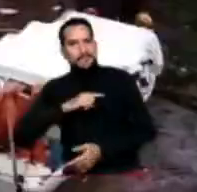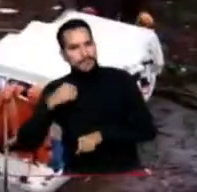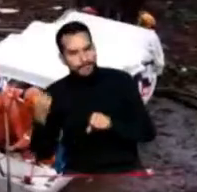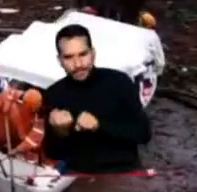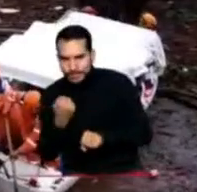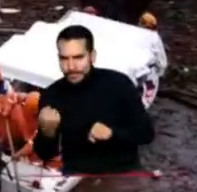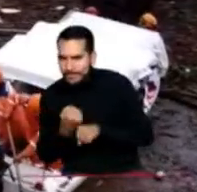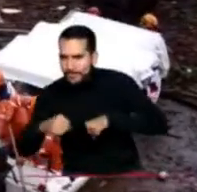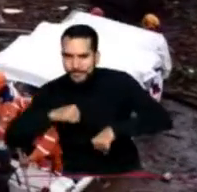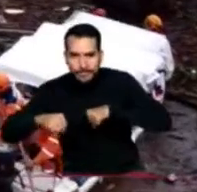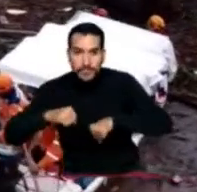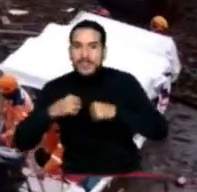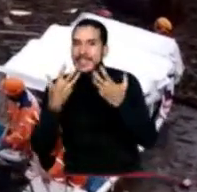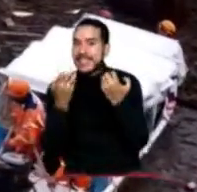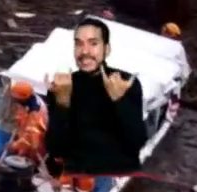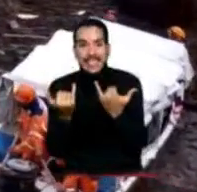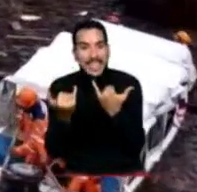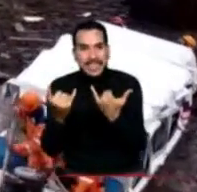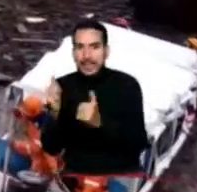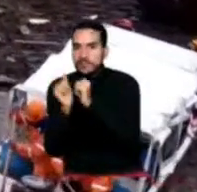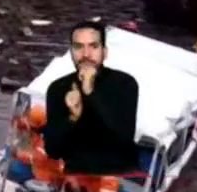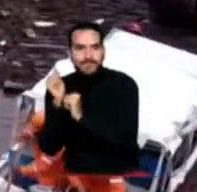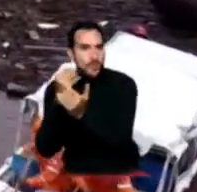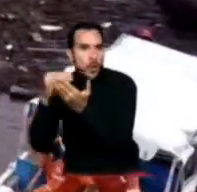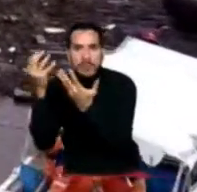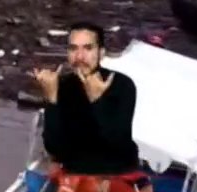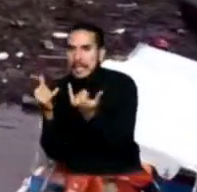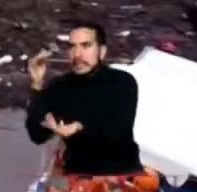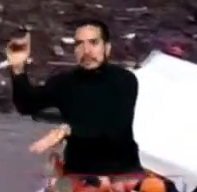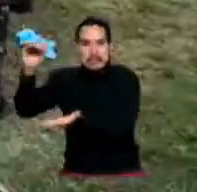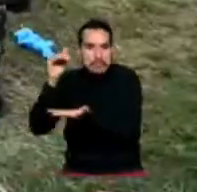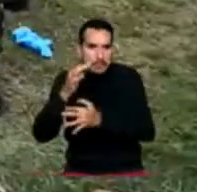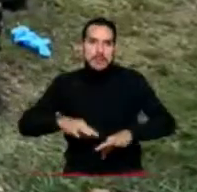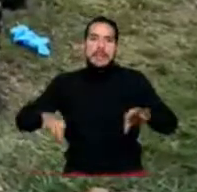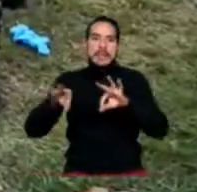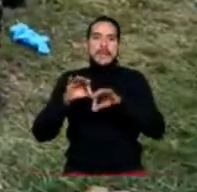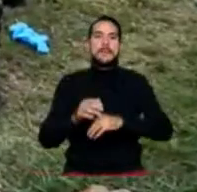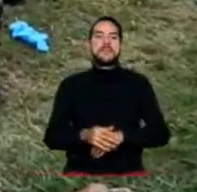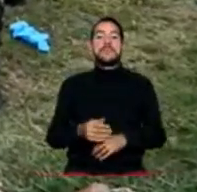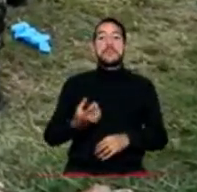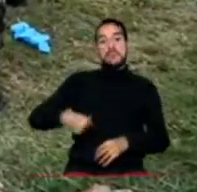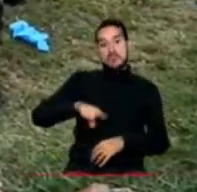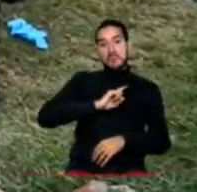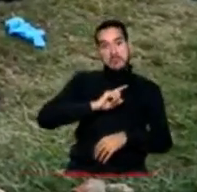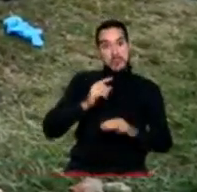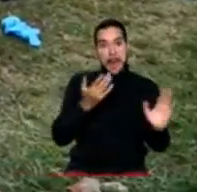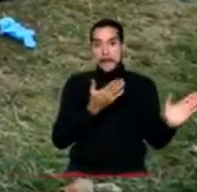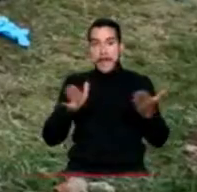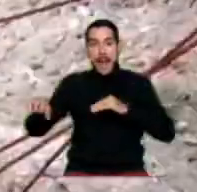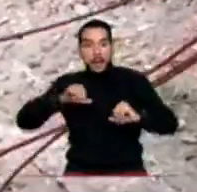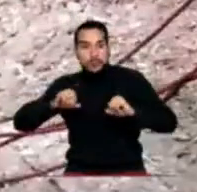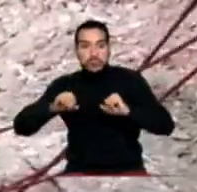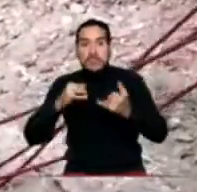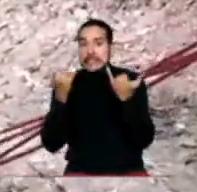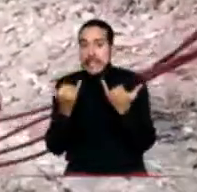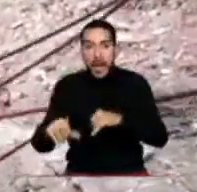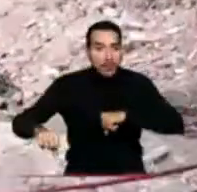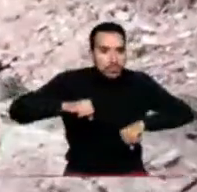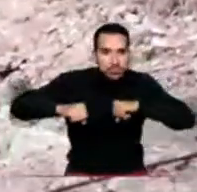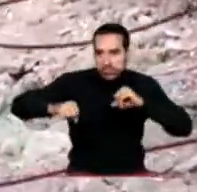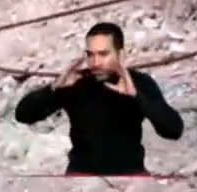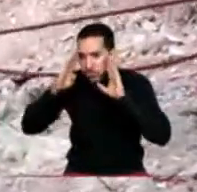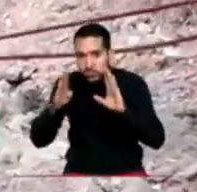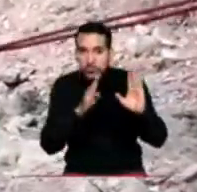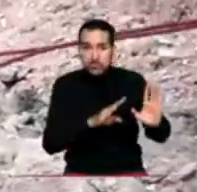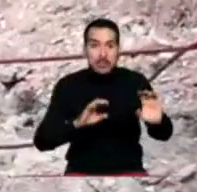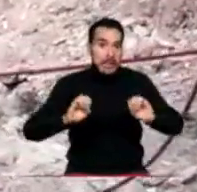que lo antes posible podamos tener esas motobombas. Lograr no solo atender el plan de acción, sino en lo que nos corresponde a